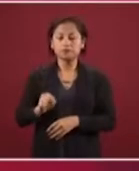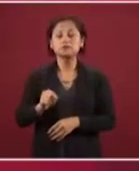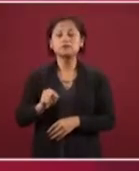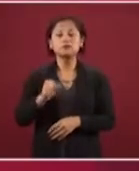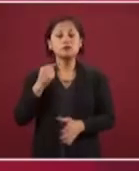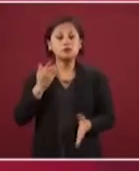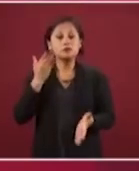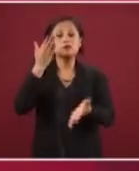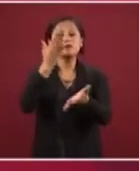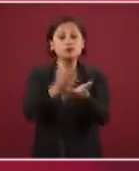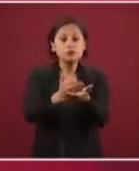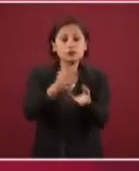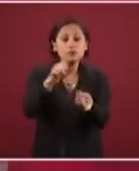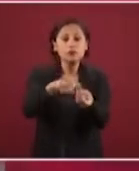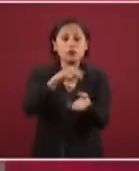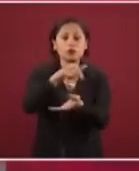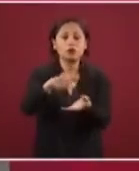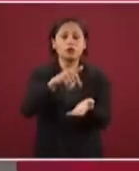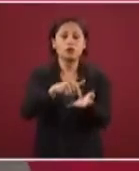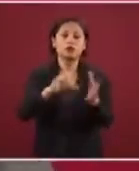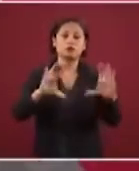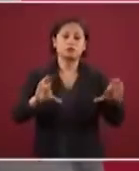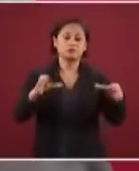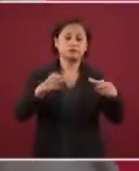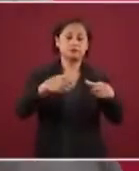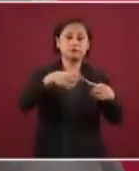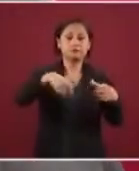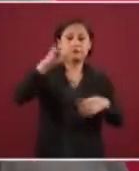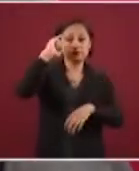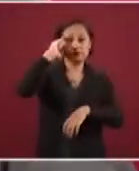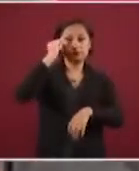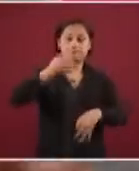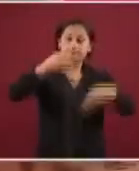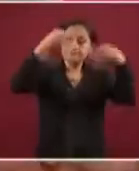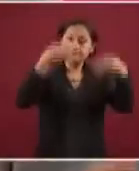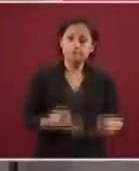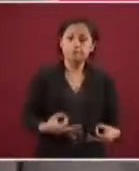pueblos originarios, las zonas